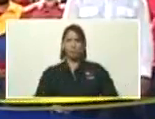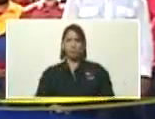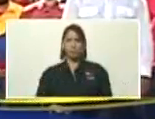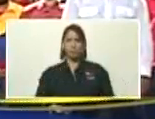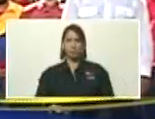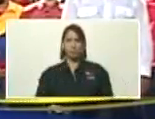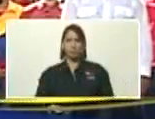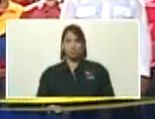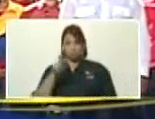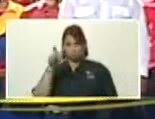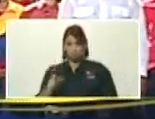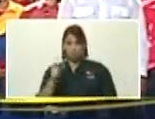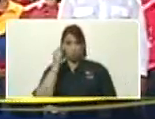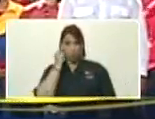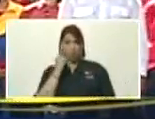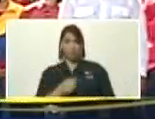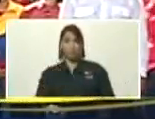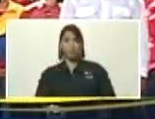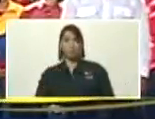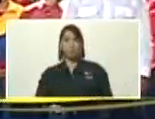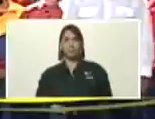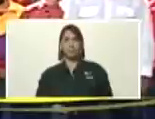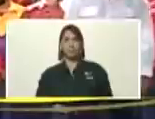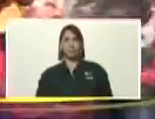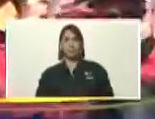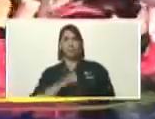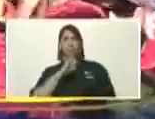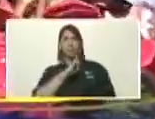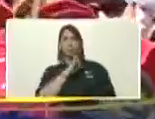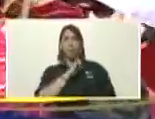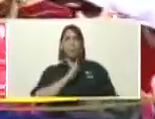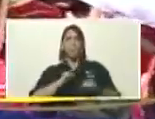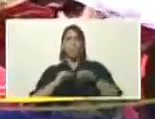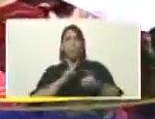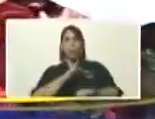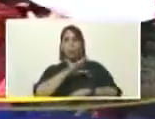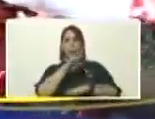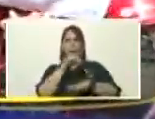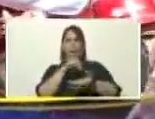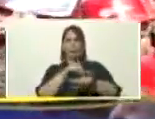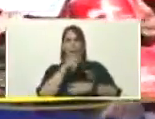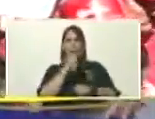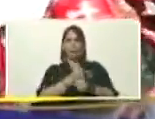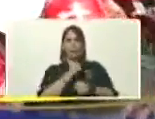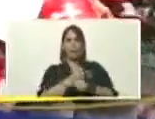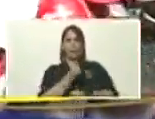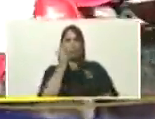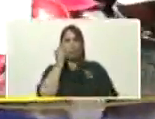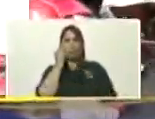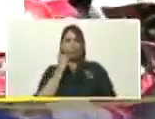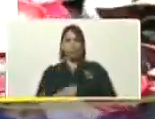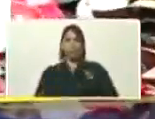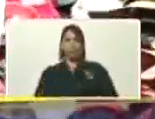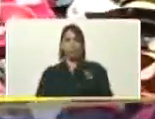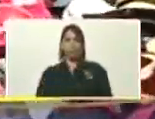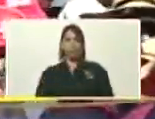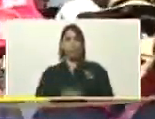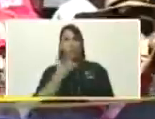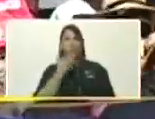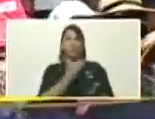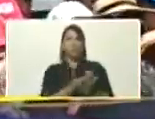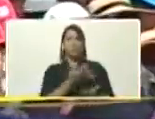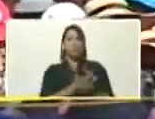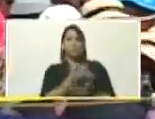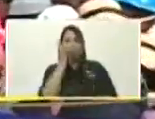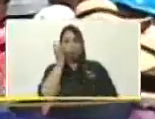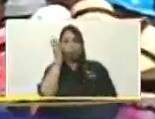Ana Josefina, a nombre del Movimiento Nacional de Trabajadoras, ha propuesto la creación